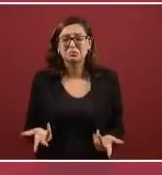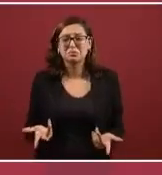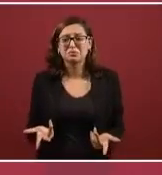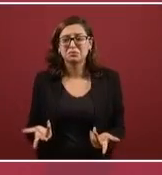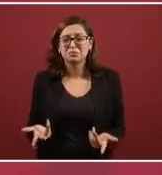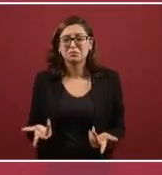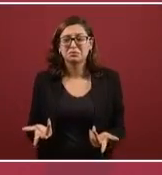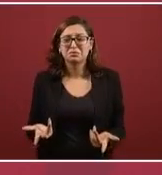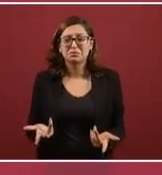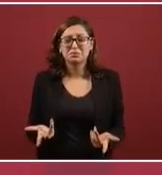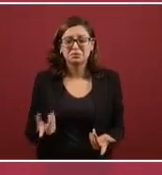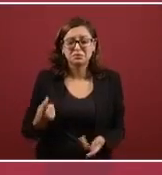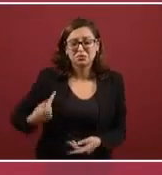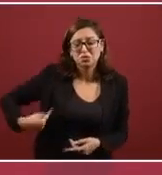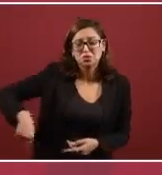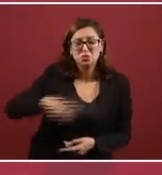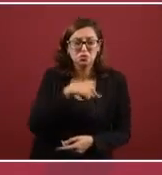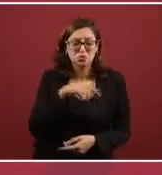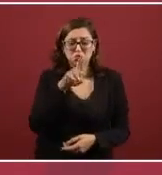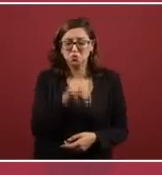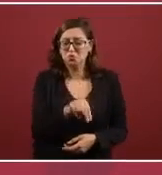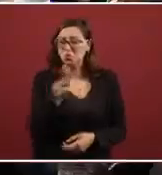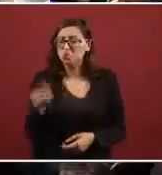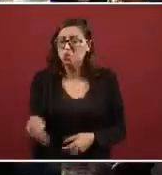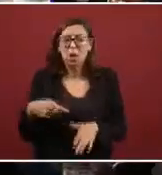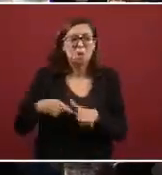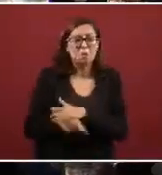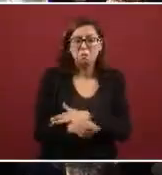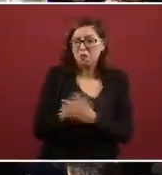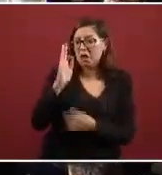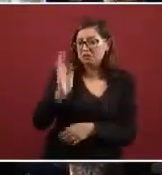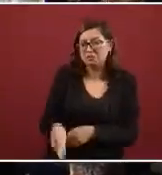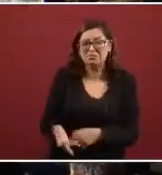aceptamos que nos hagan propuestas indecorosas. Sí, en fin,